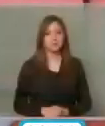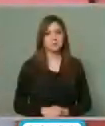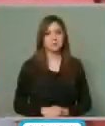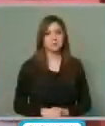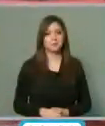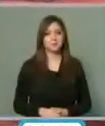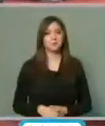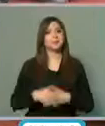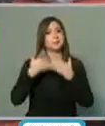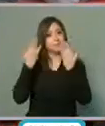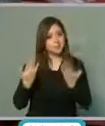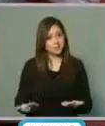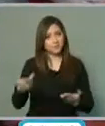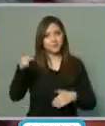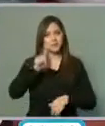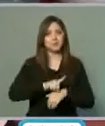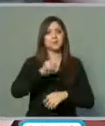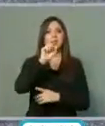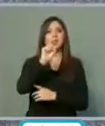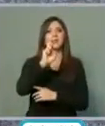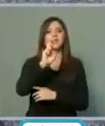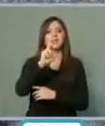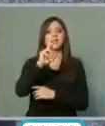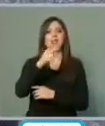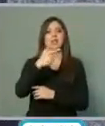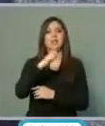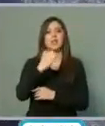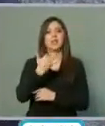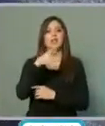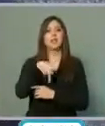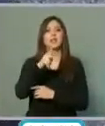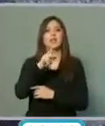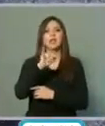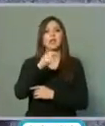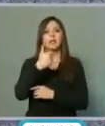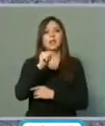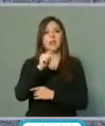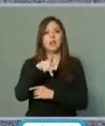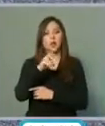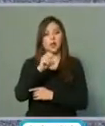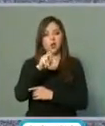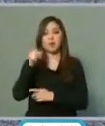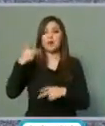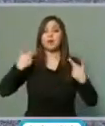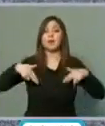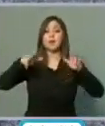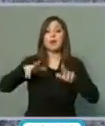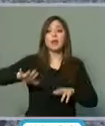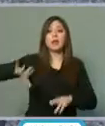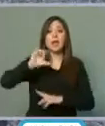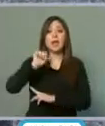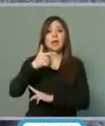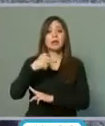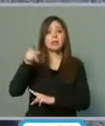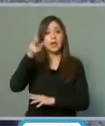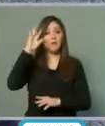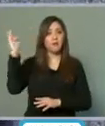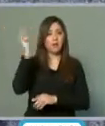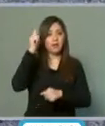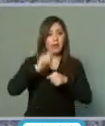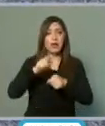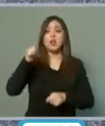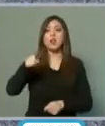tenemos el honor de que nos acompañe Sergei Kiliakov, representante oficial de la Agencia Federal de Turismo de Rusia, que ha estado con